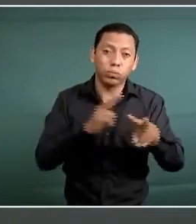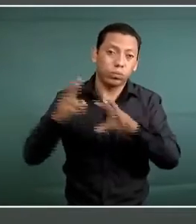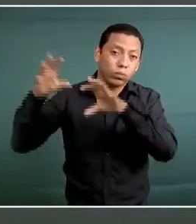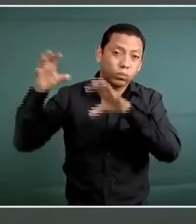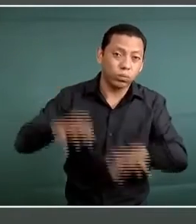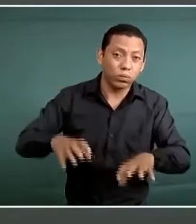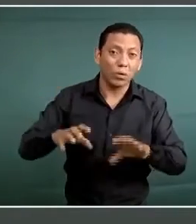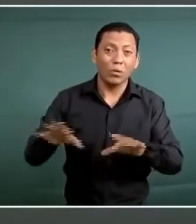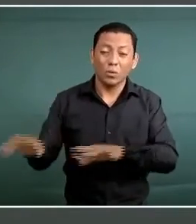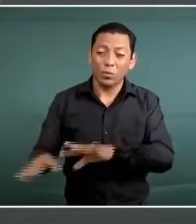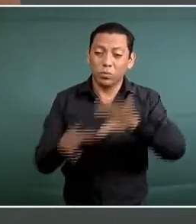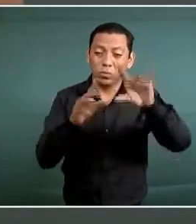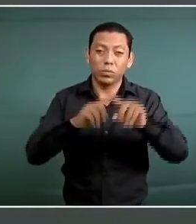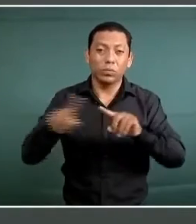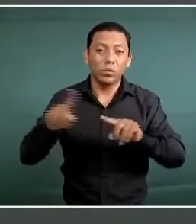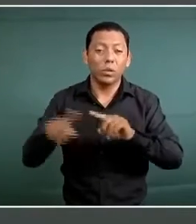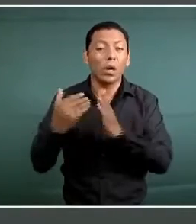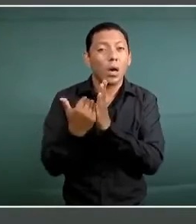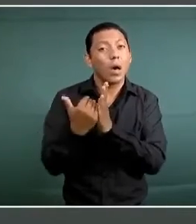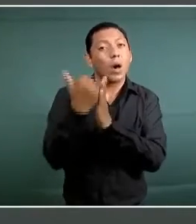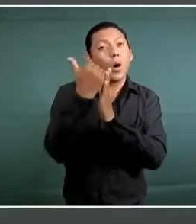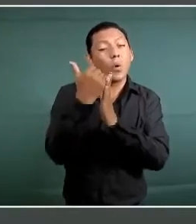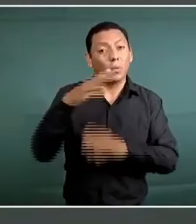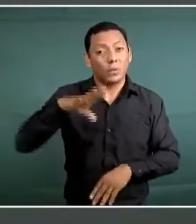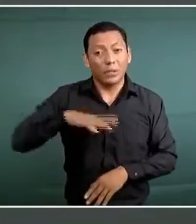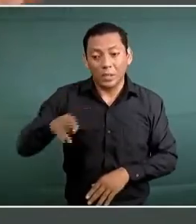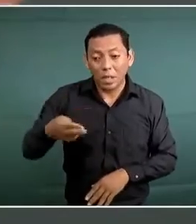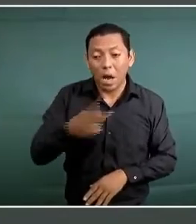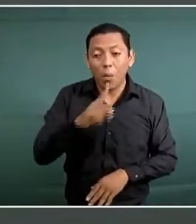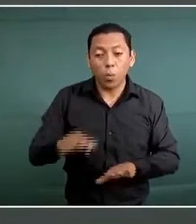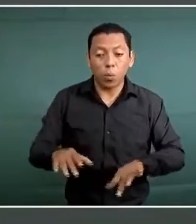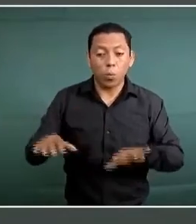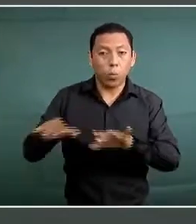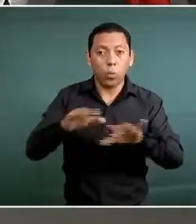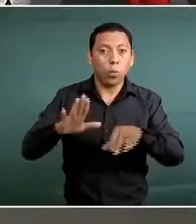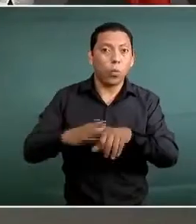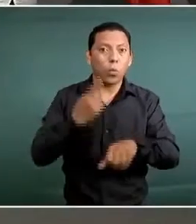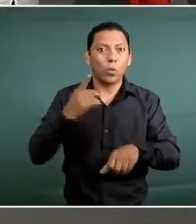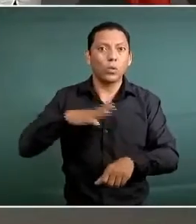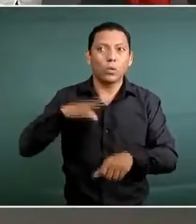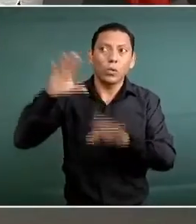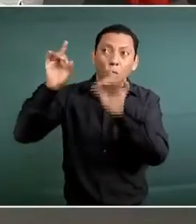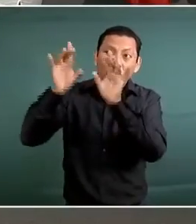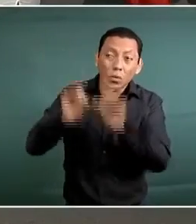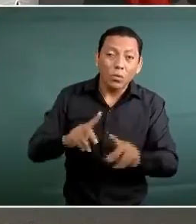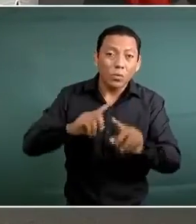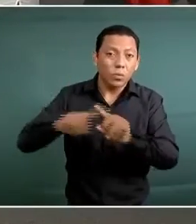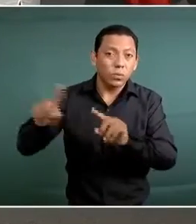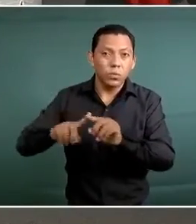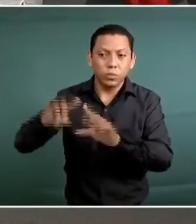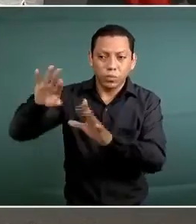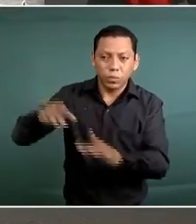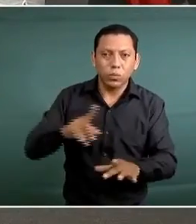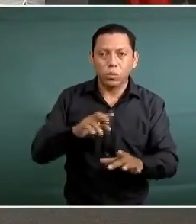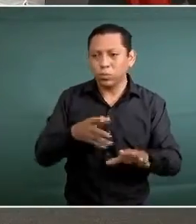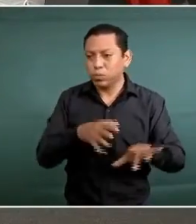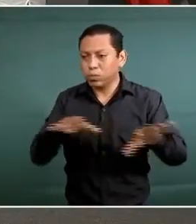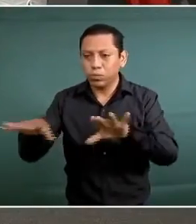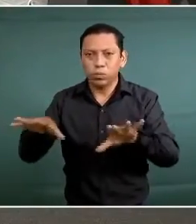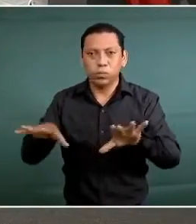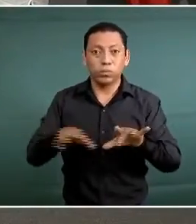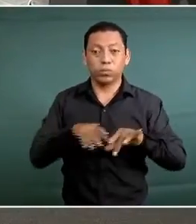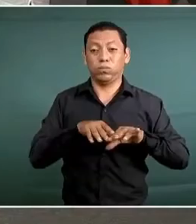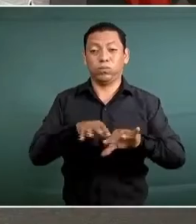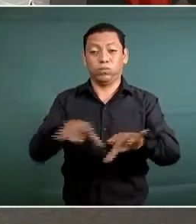lluvia y el oleaje, el incremento en los niveles de los ríos por los escurrimientos que pudiera haber, los desbordamientos, las